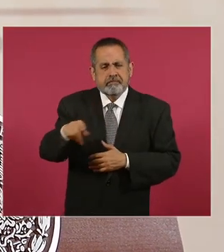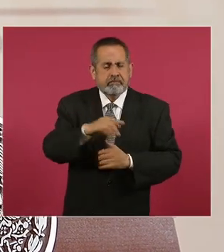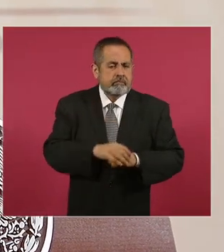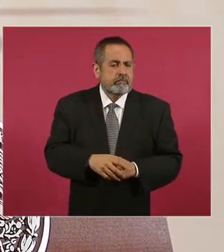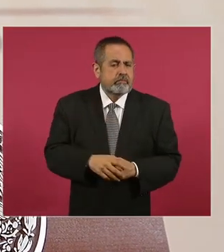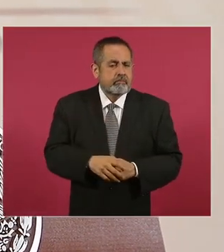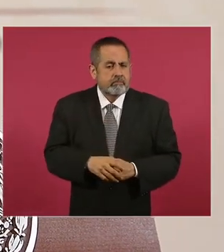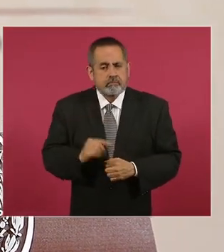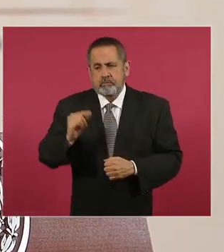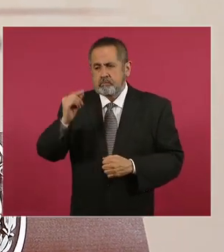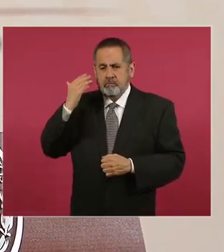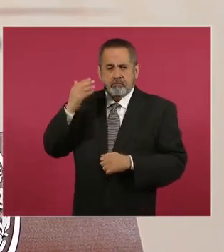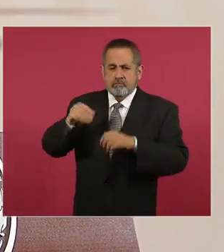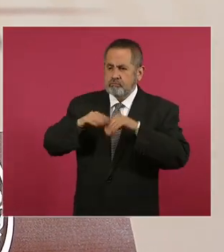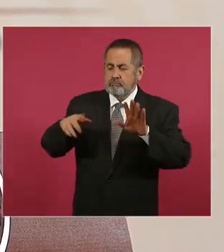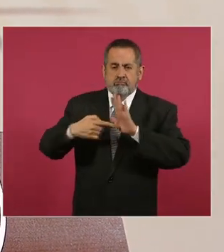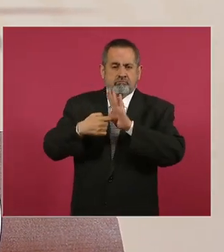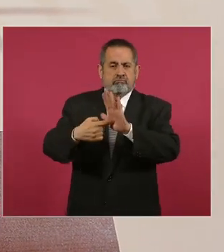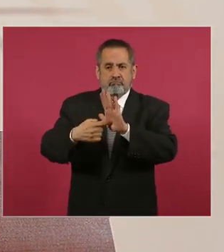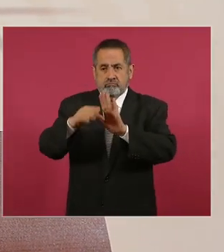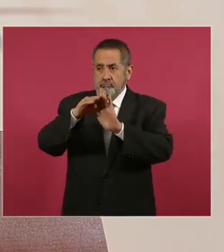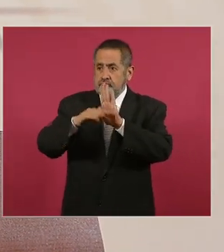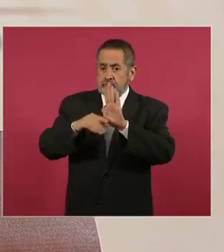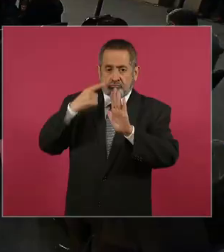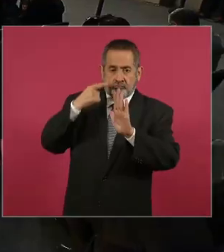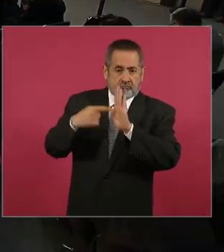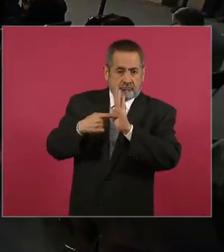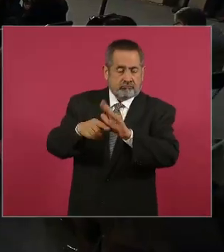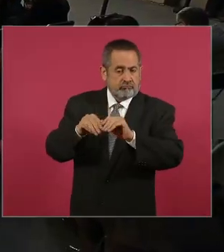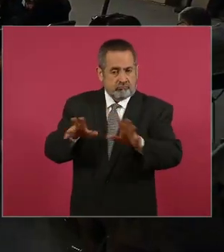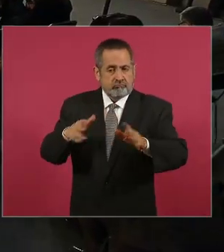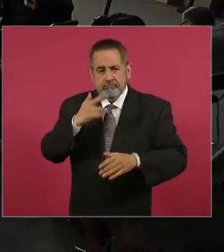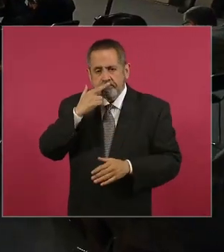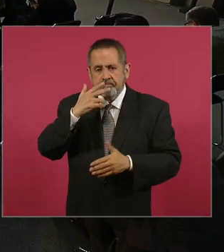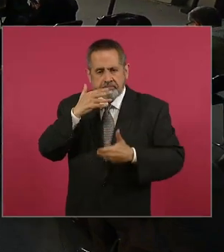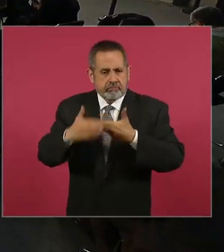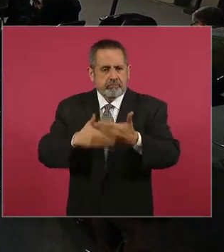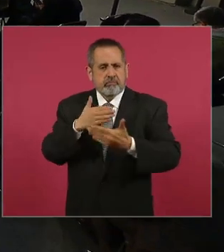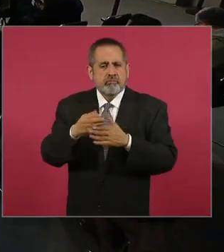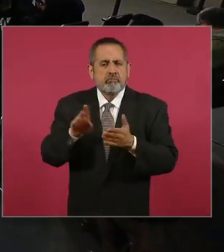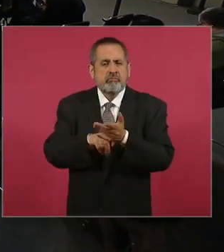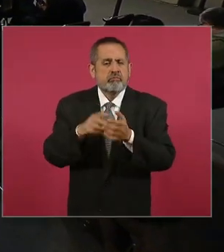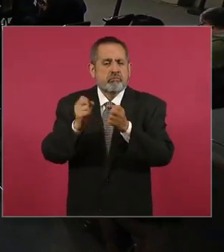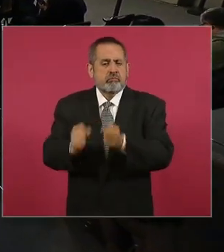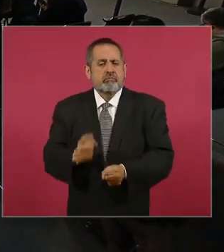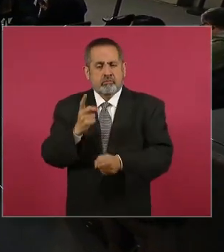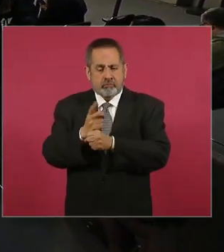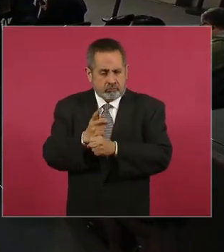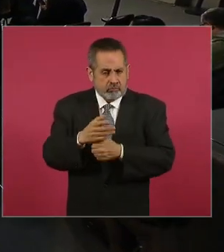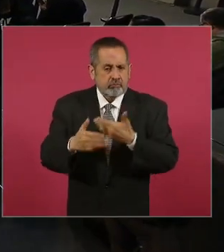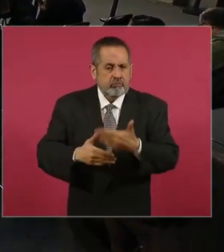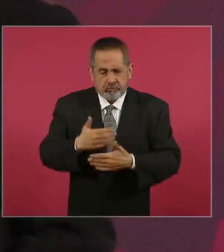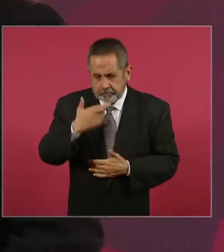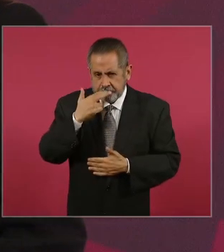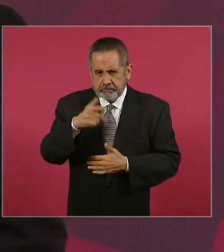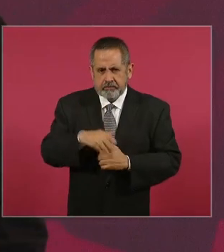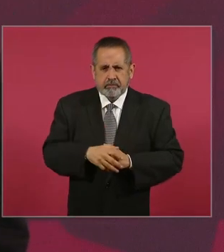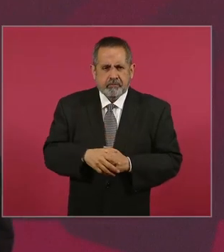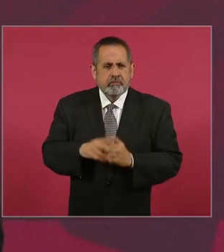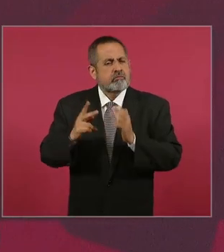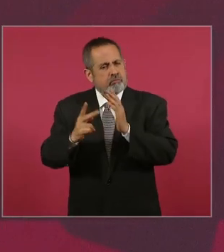Acabamos de dar a conocer los datos de cómo vamos en materia de seguridad. A ver,